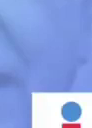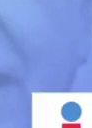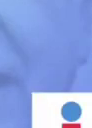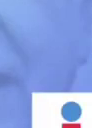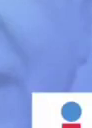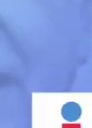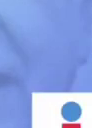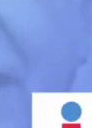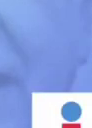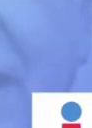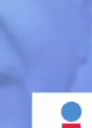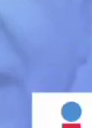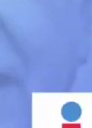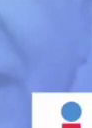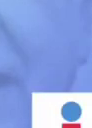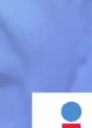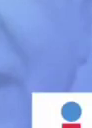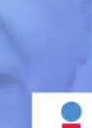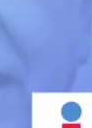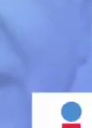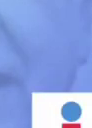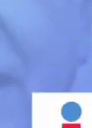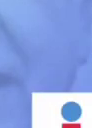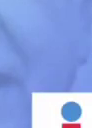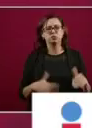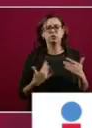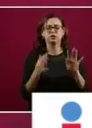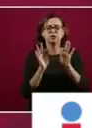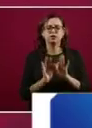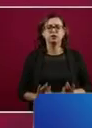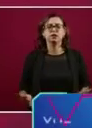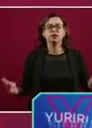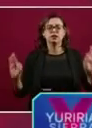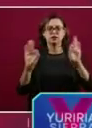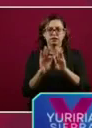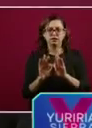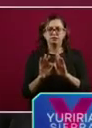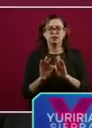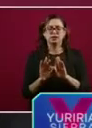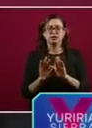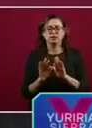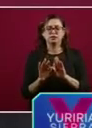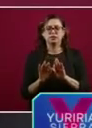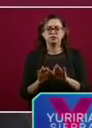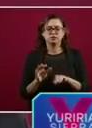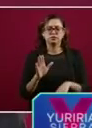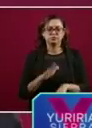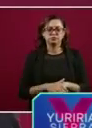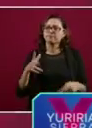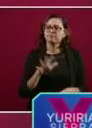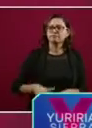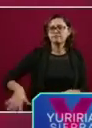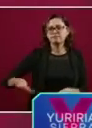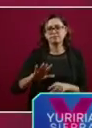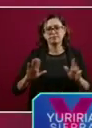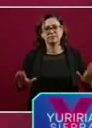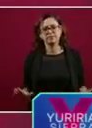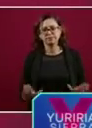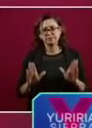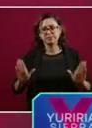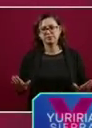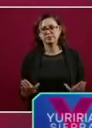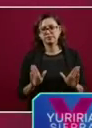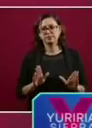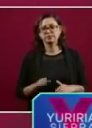ironiza el presidente López Obrador sobre las fallas de los servicios de telecomunicación en el país. Escuche lo que dijo esta mañana en la conferencia